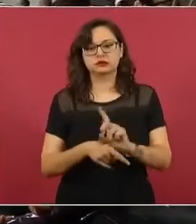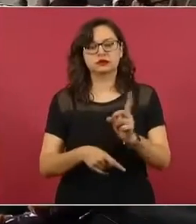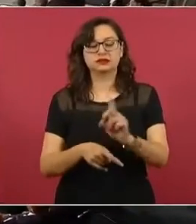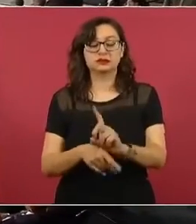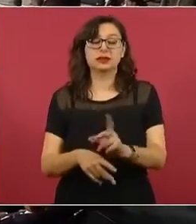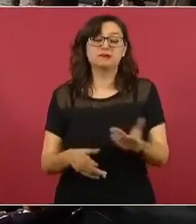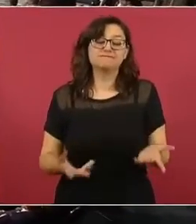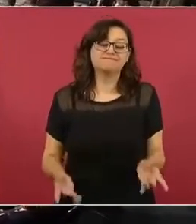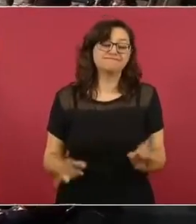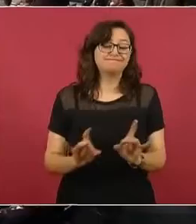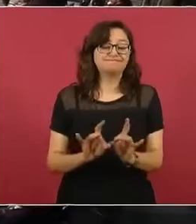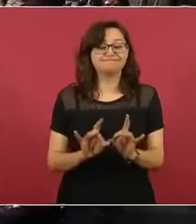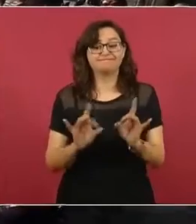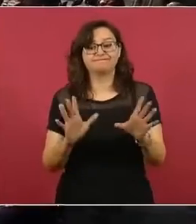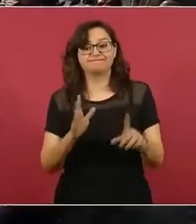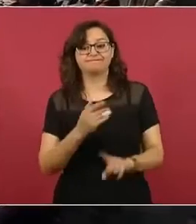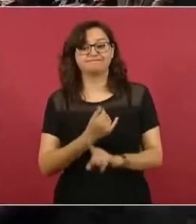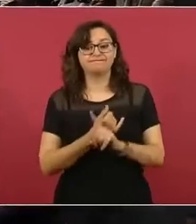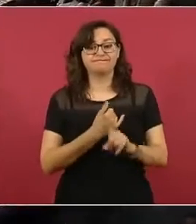problemas